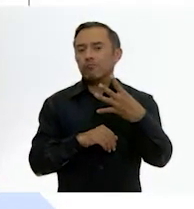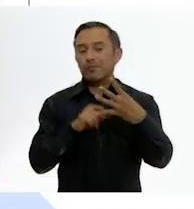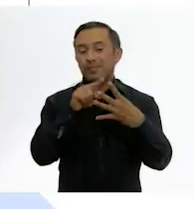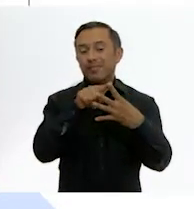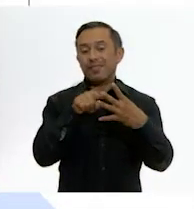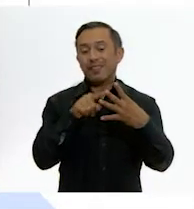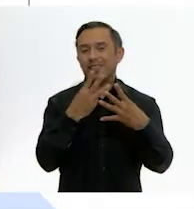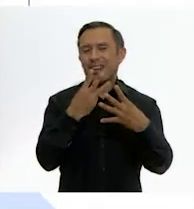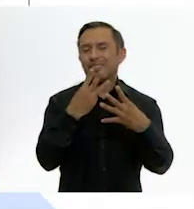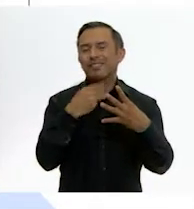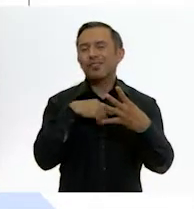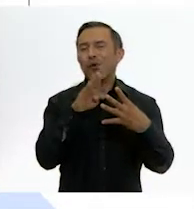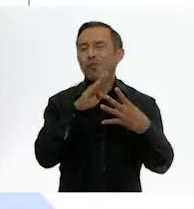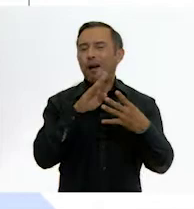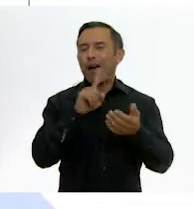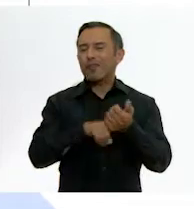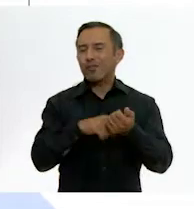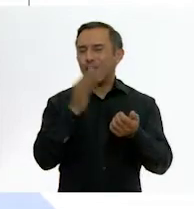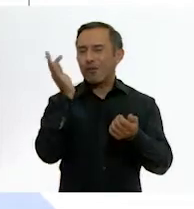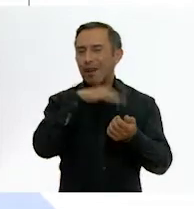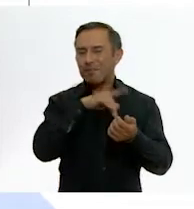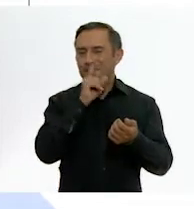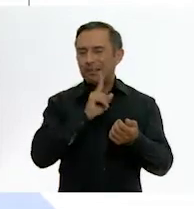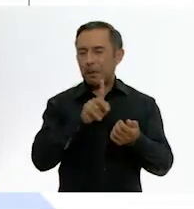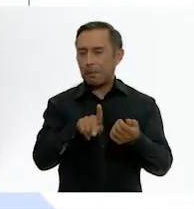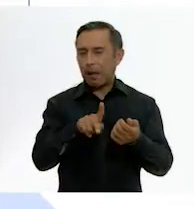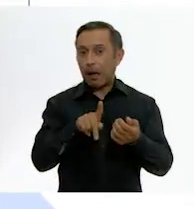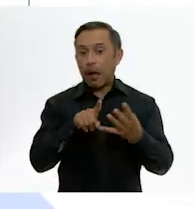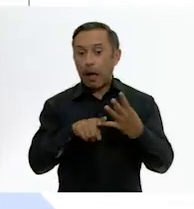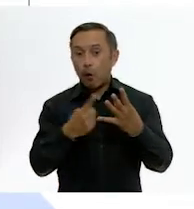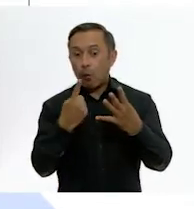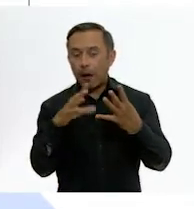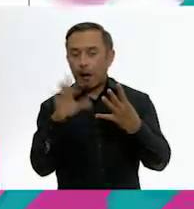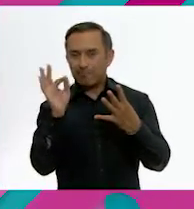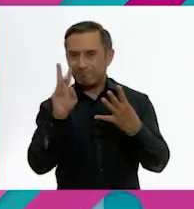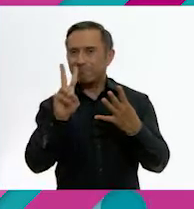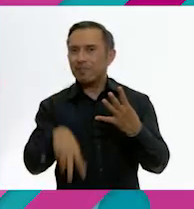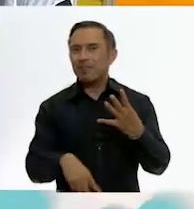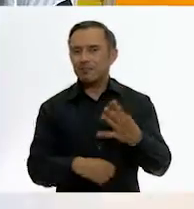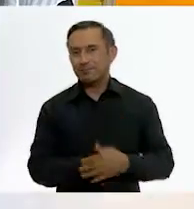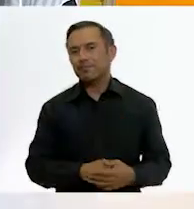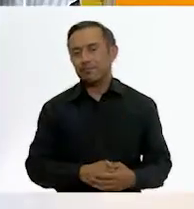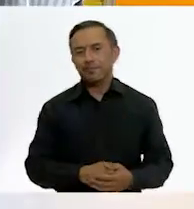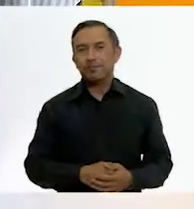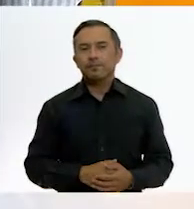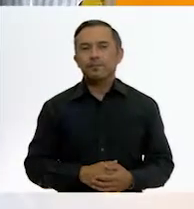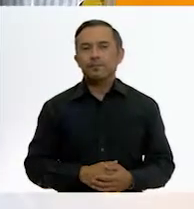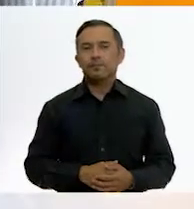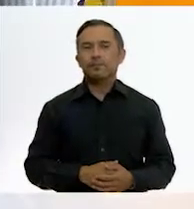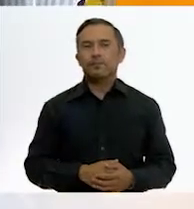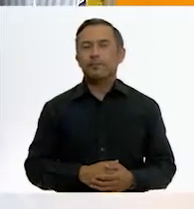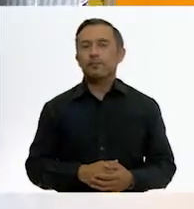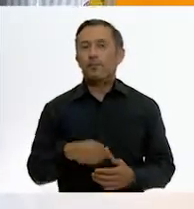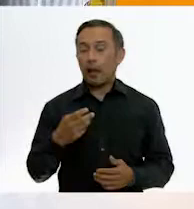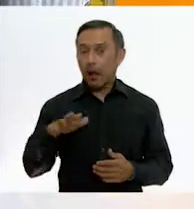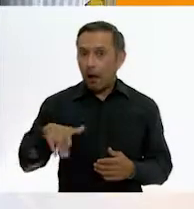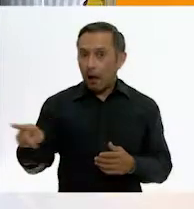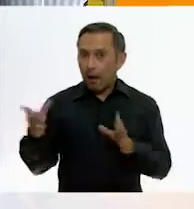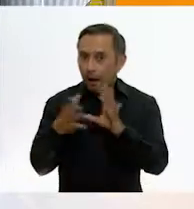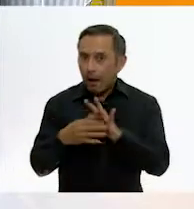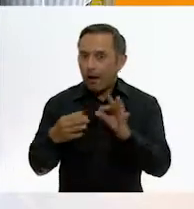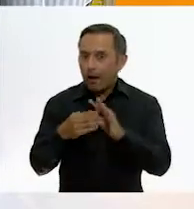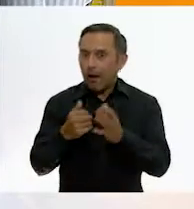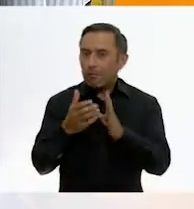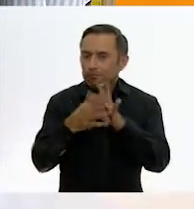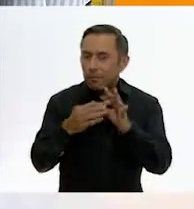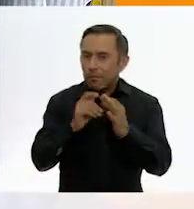distractores y solamente la que va a ser la correcta y ahora con todas estas herramientas que esperan para